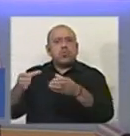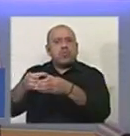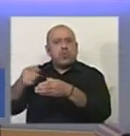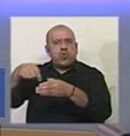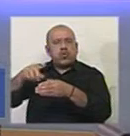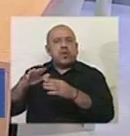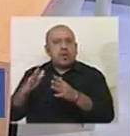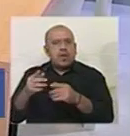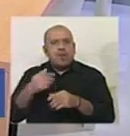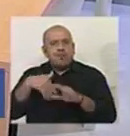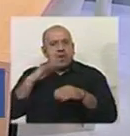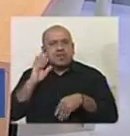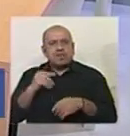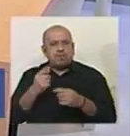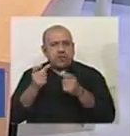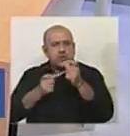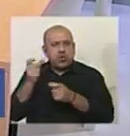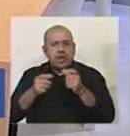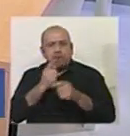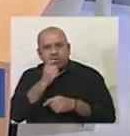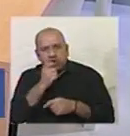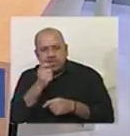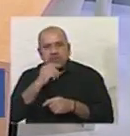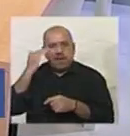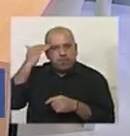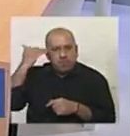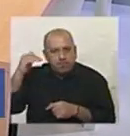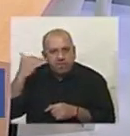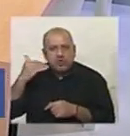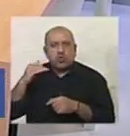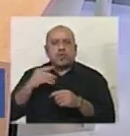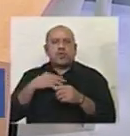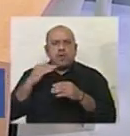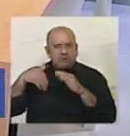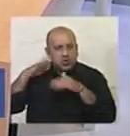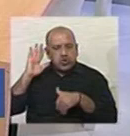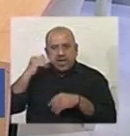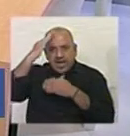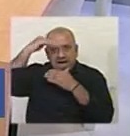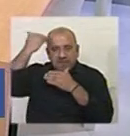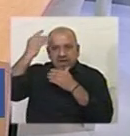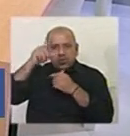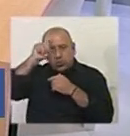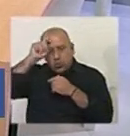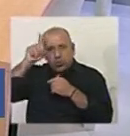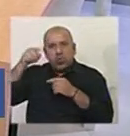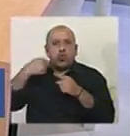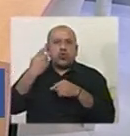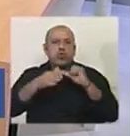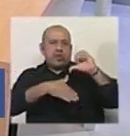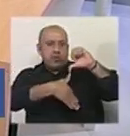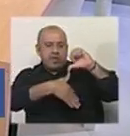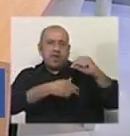1.150 delegados, periodistas, profesores, la inmensa mayoría de ellos árabes, también muchos turcos, otros llegados de Latinoamérica y